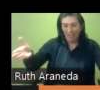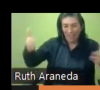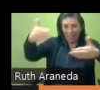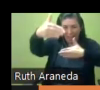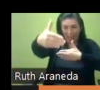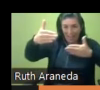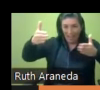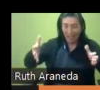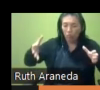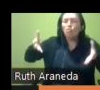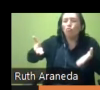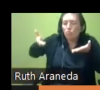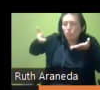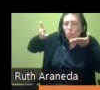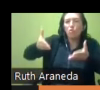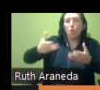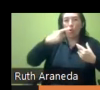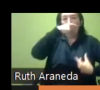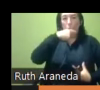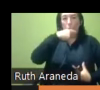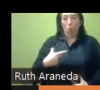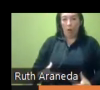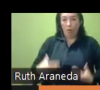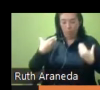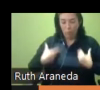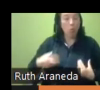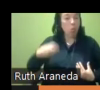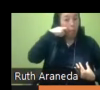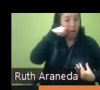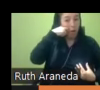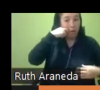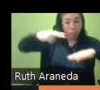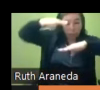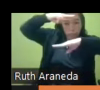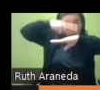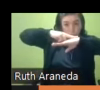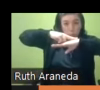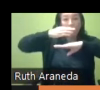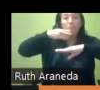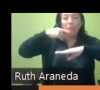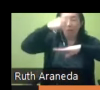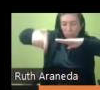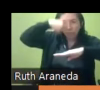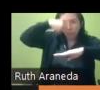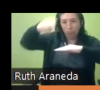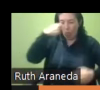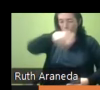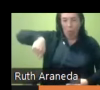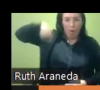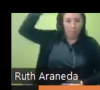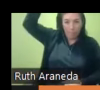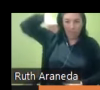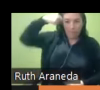donde están depositados cuerpos humanos, individuos enfardados, y esto en cambio son